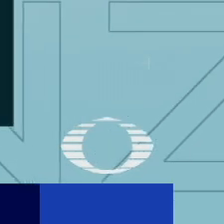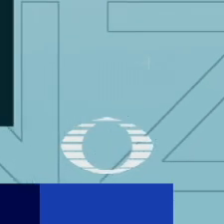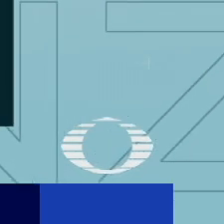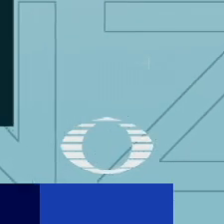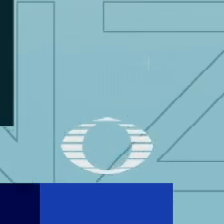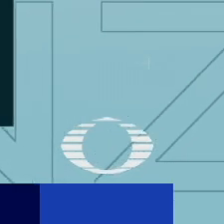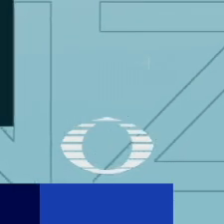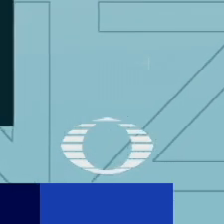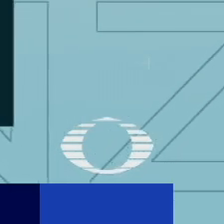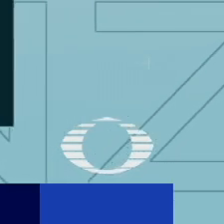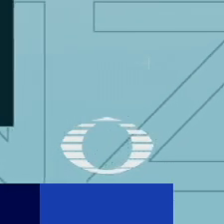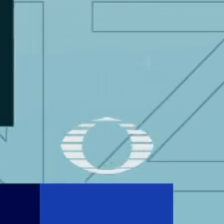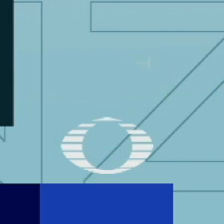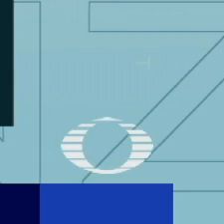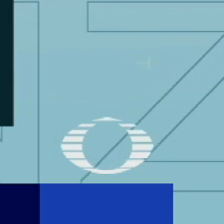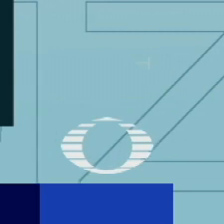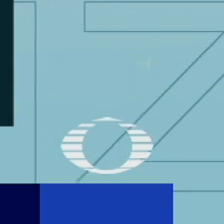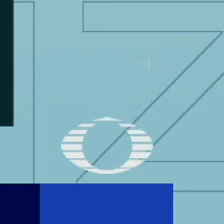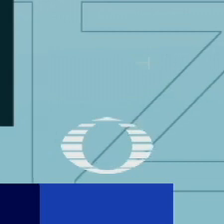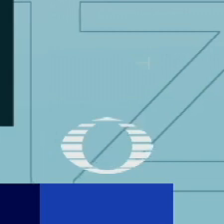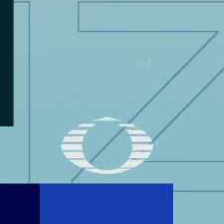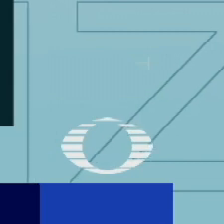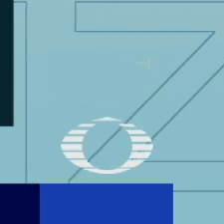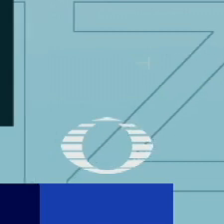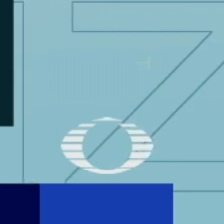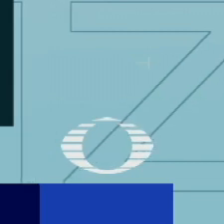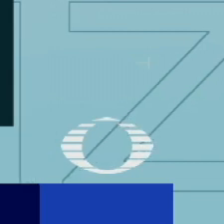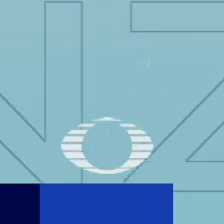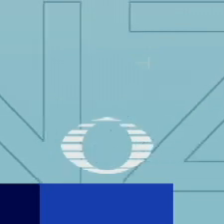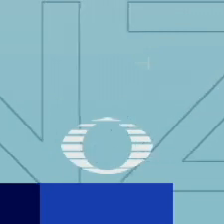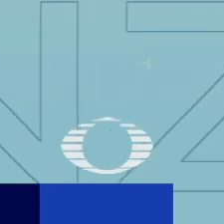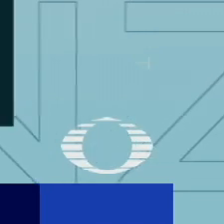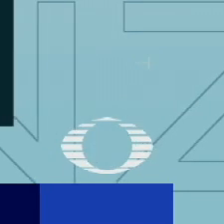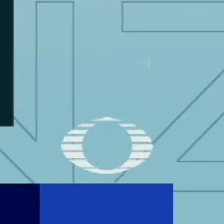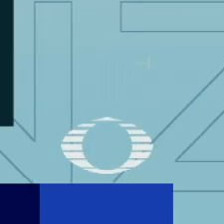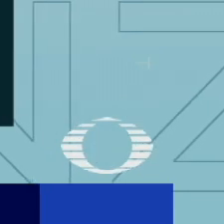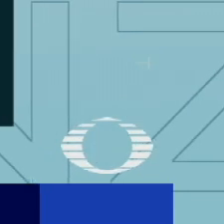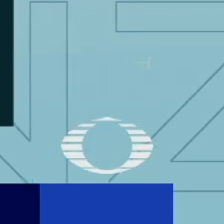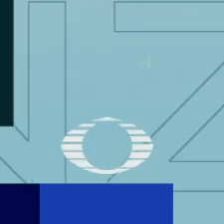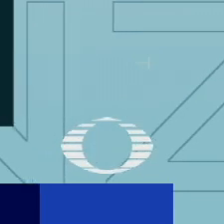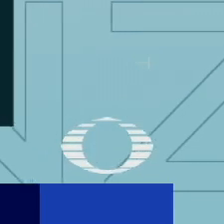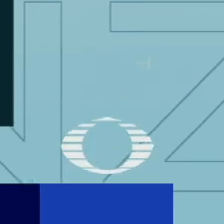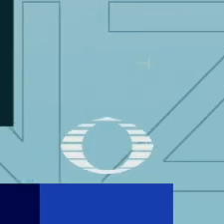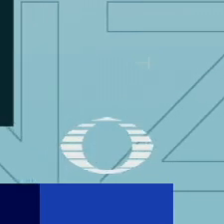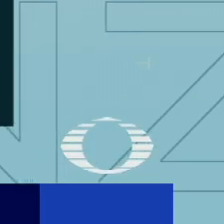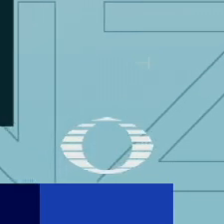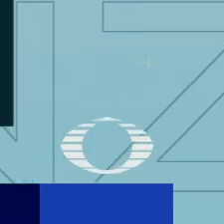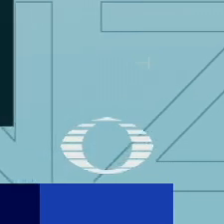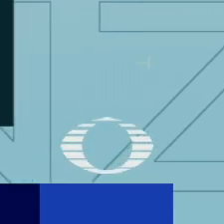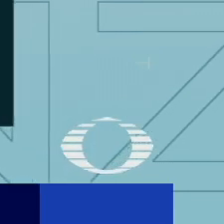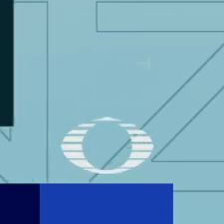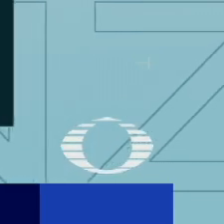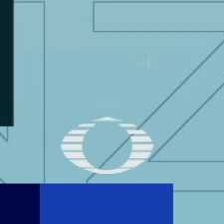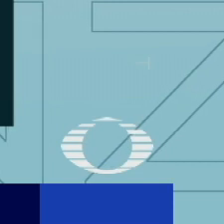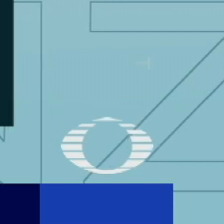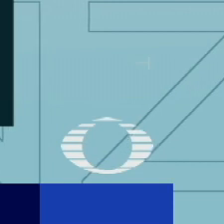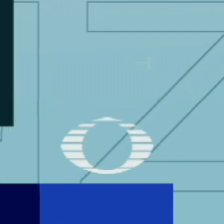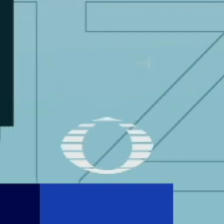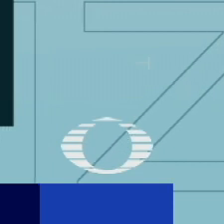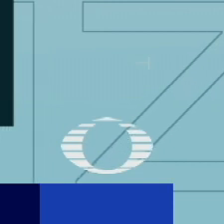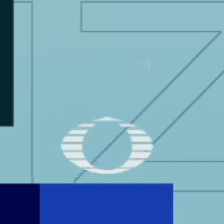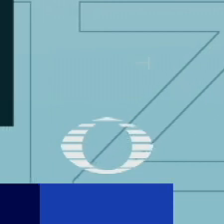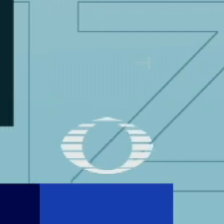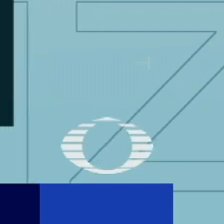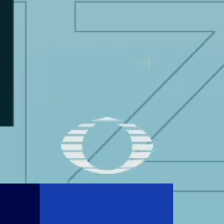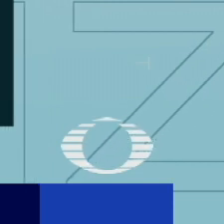Talavera, la Plaza Oriental, el Jardín de las Trinitarias, una galería privada, así como el túnel que conecta